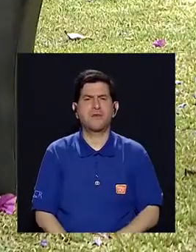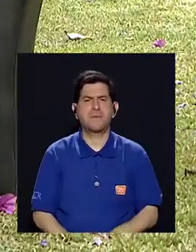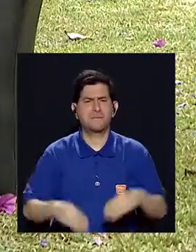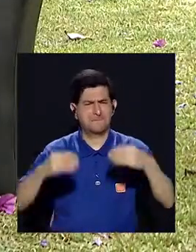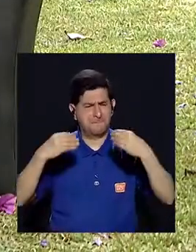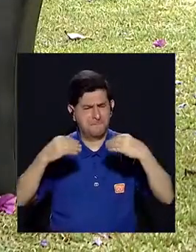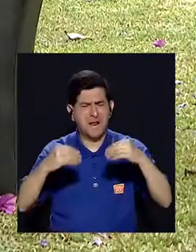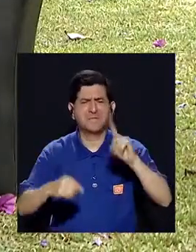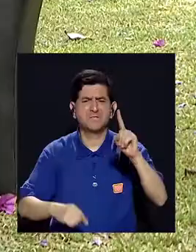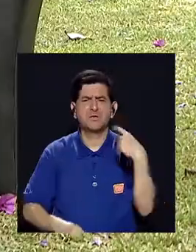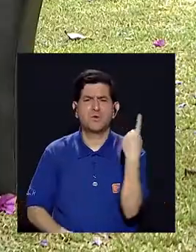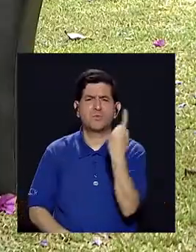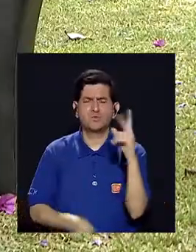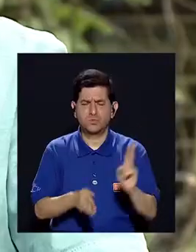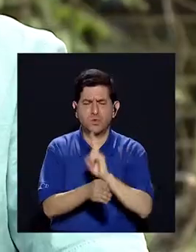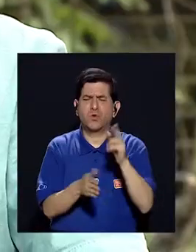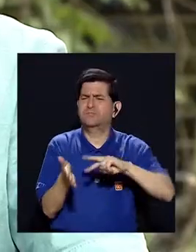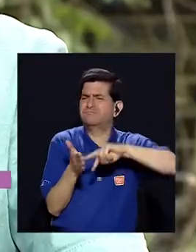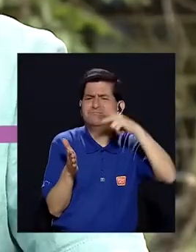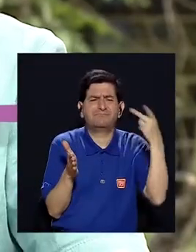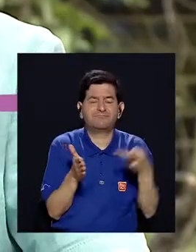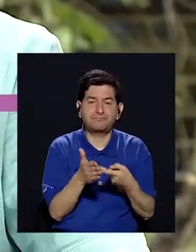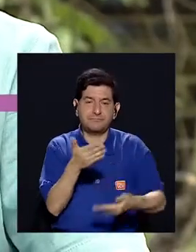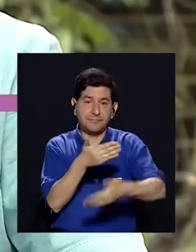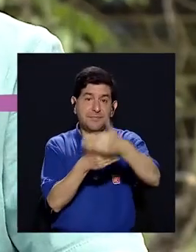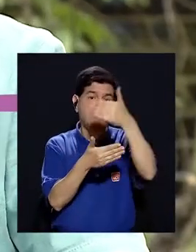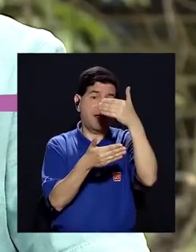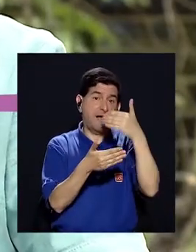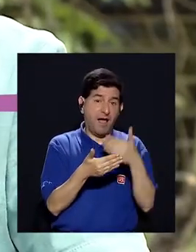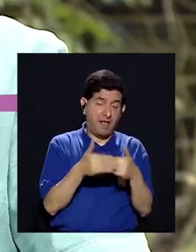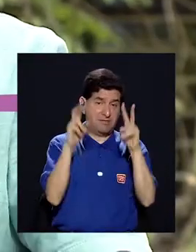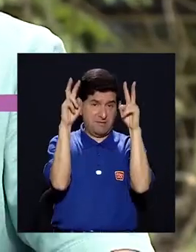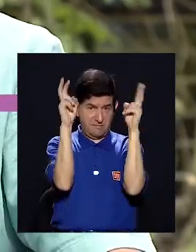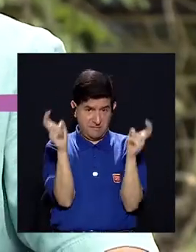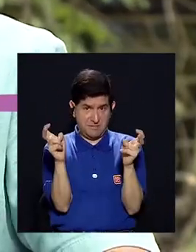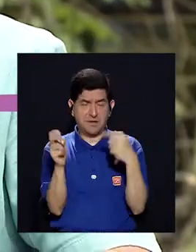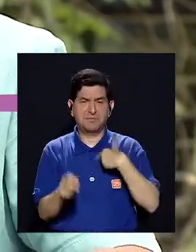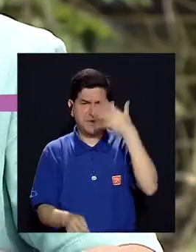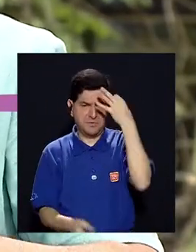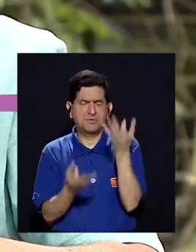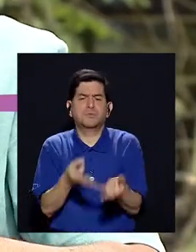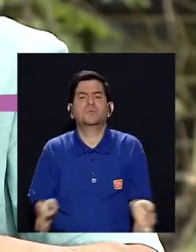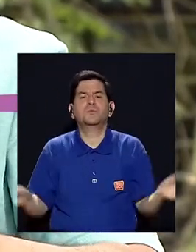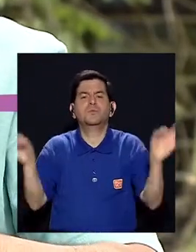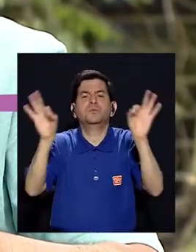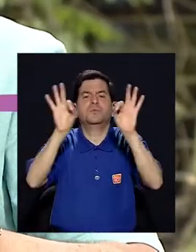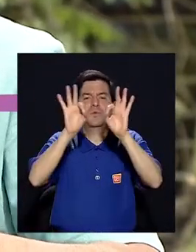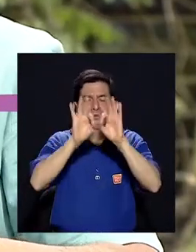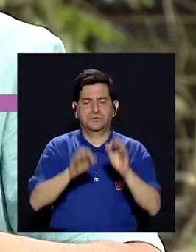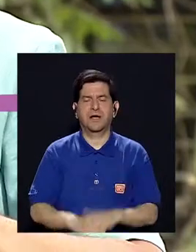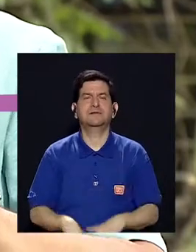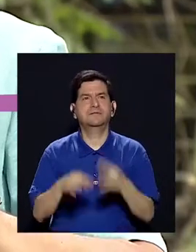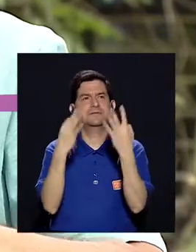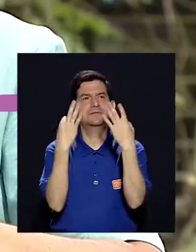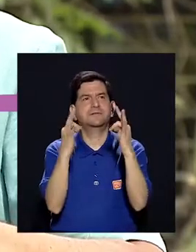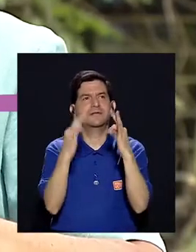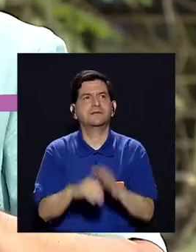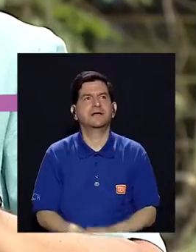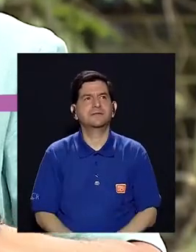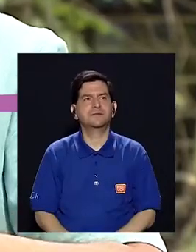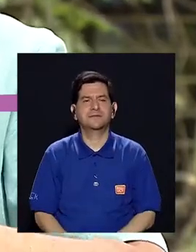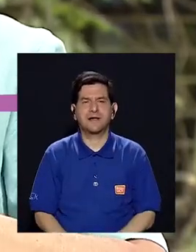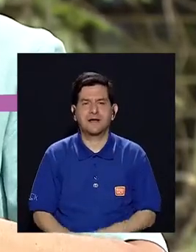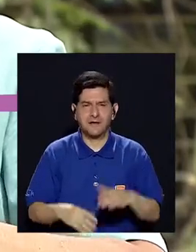frase plástico de un solo uso? Bueno, antes de entrar en esa materia, yo creo que es importante hacer una